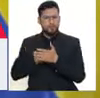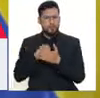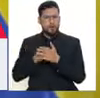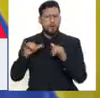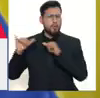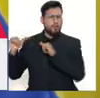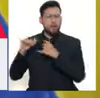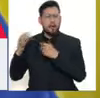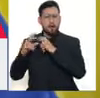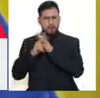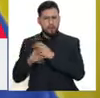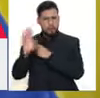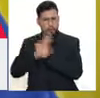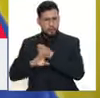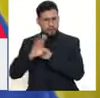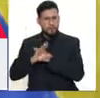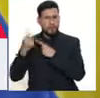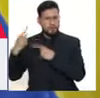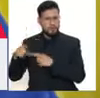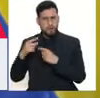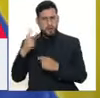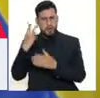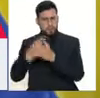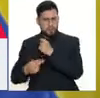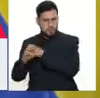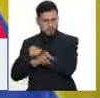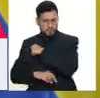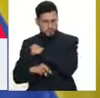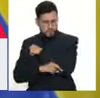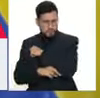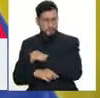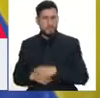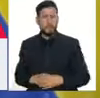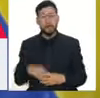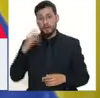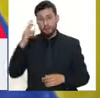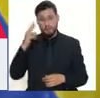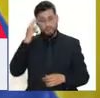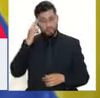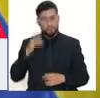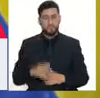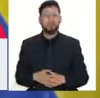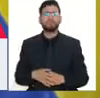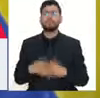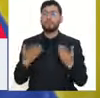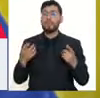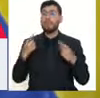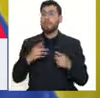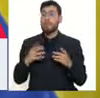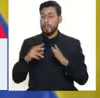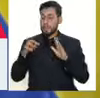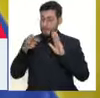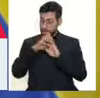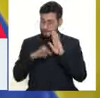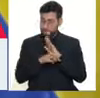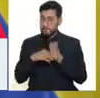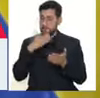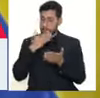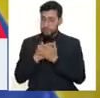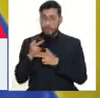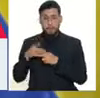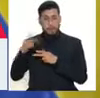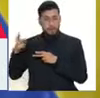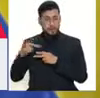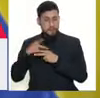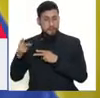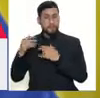en materia de seguridad que afecta a ambos países. Por ello, guiados por los principios de buena